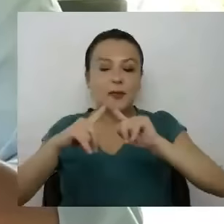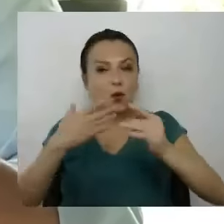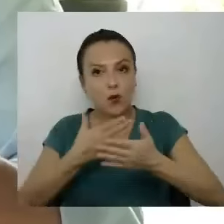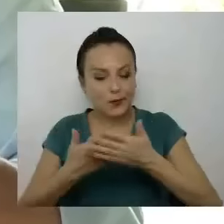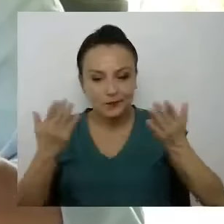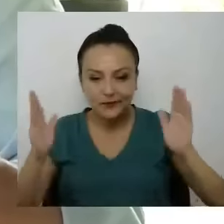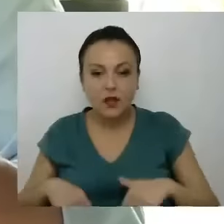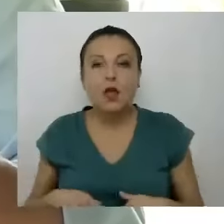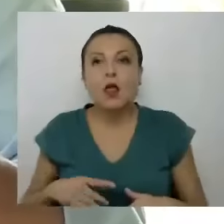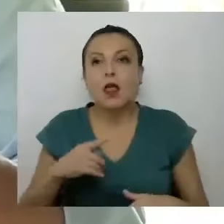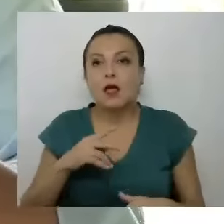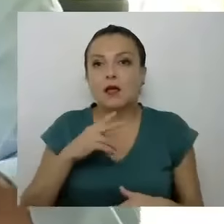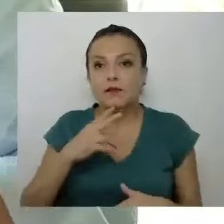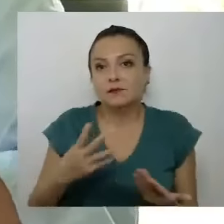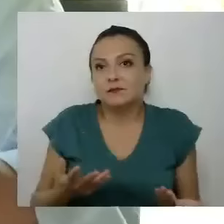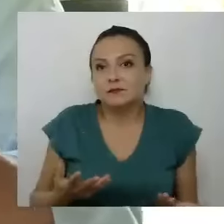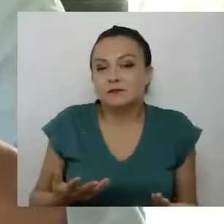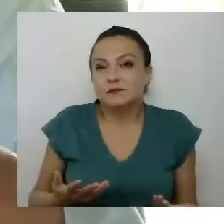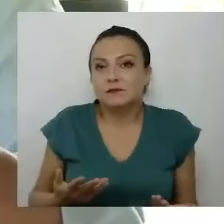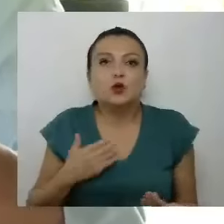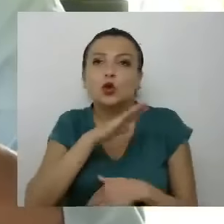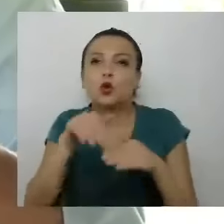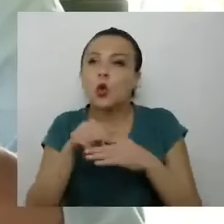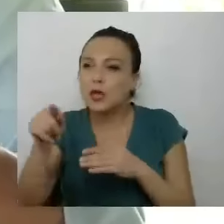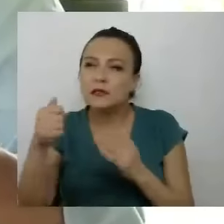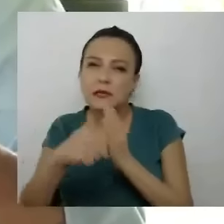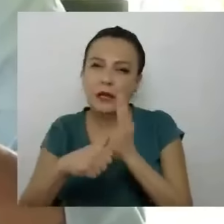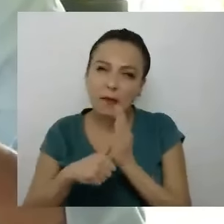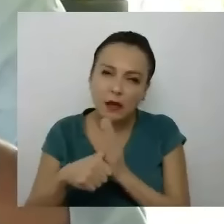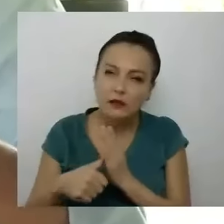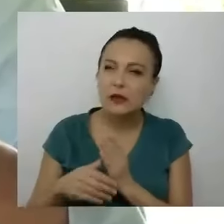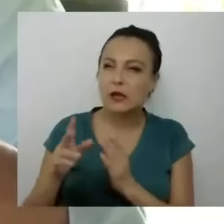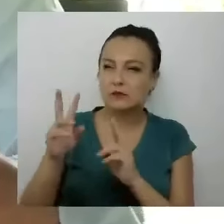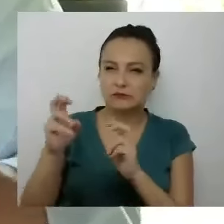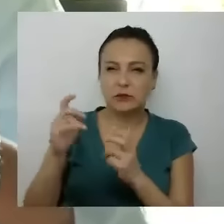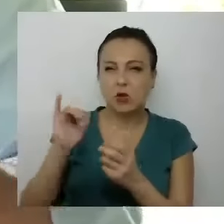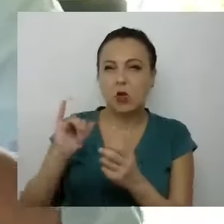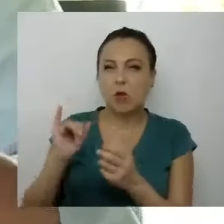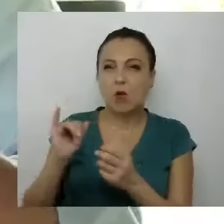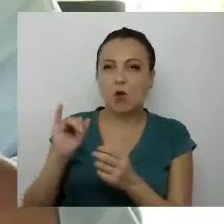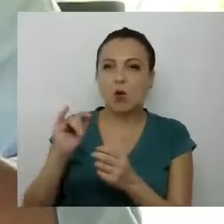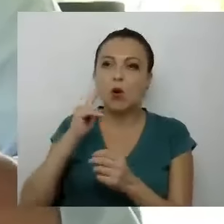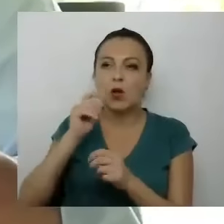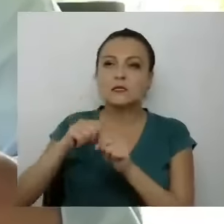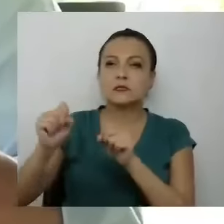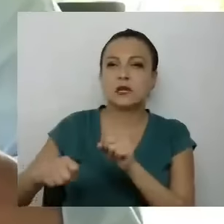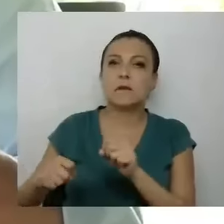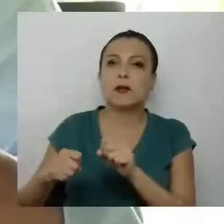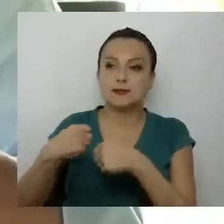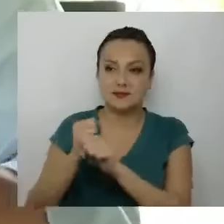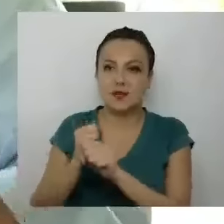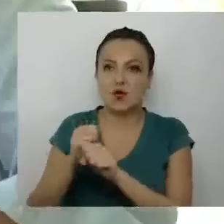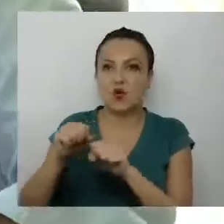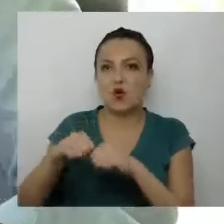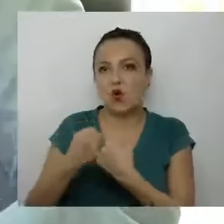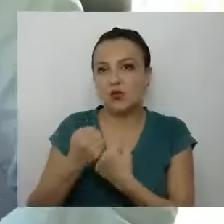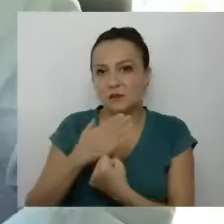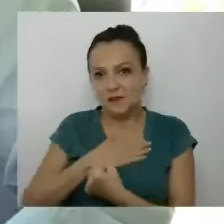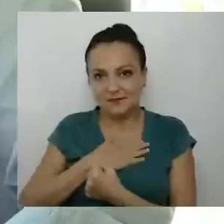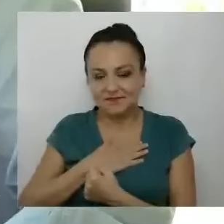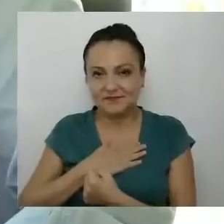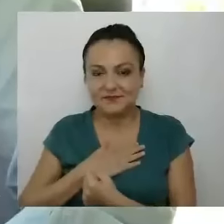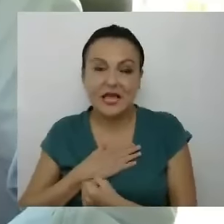es que toda esa campaña que sistemáticamente generaron mis opositores, y que